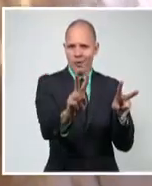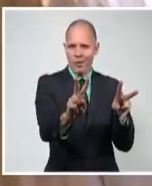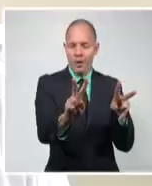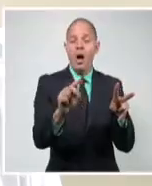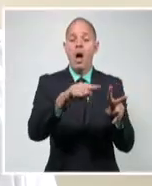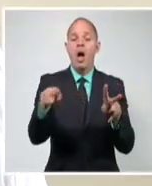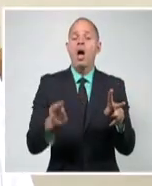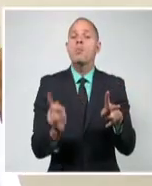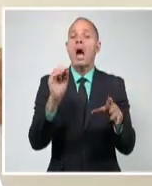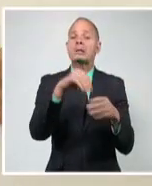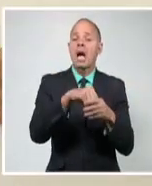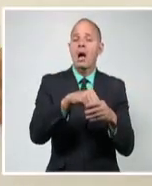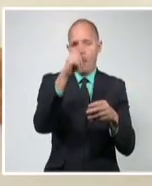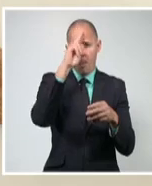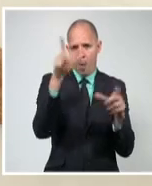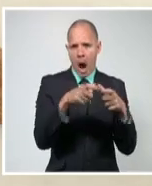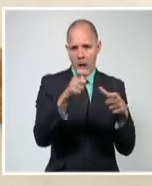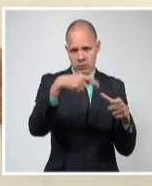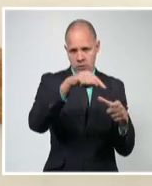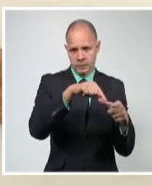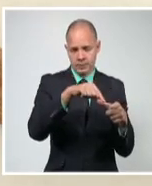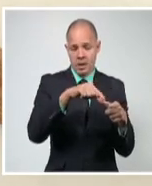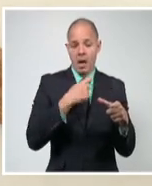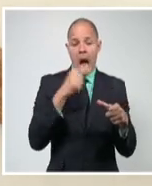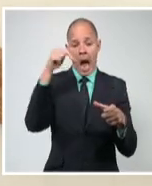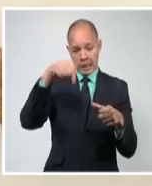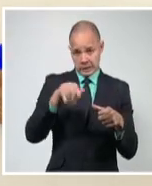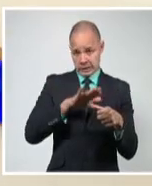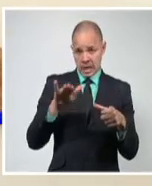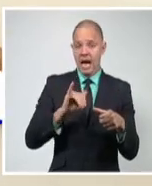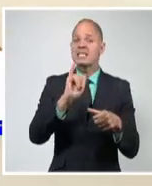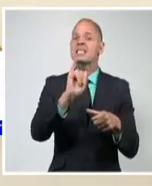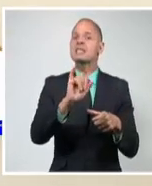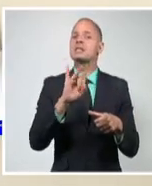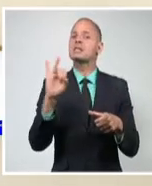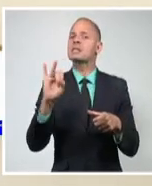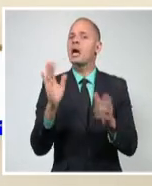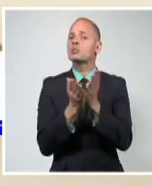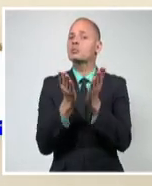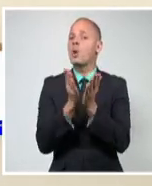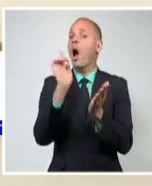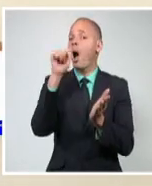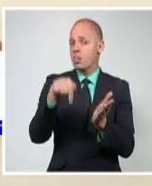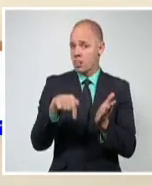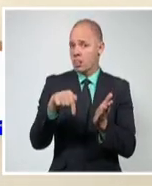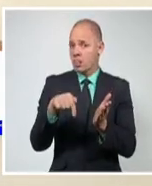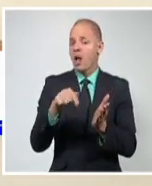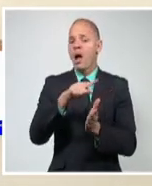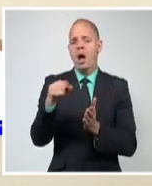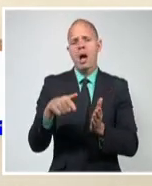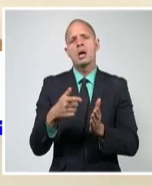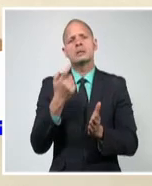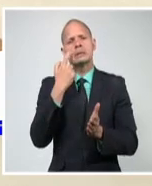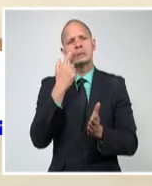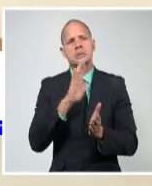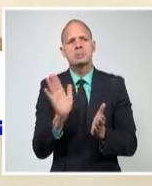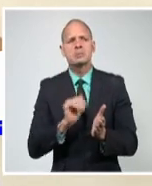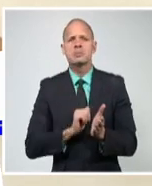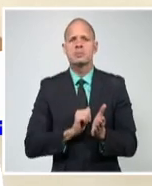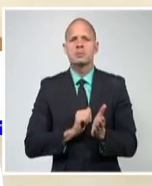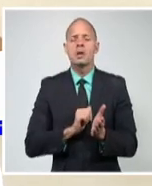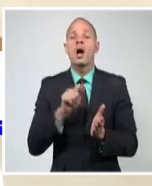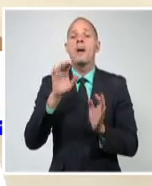Pasteur. Nosotros tenemos en estos momentos incorporados aquí 67 estudiantes de ciencias médicas que